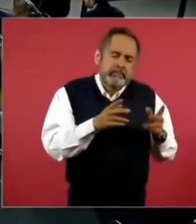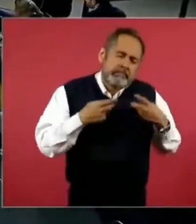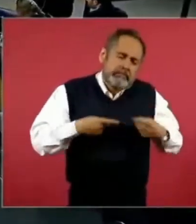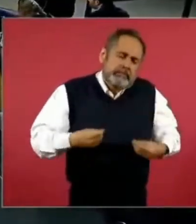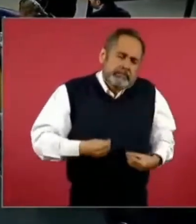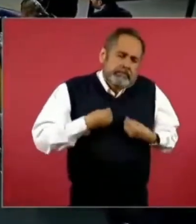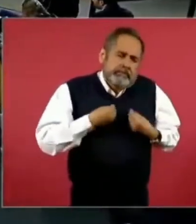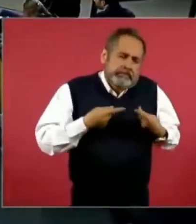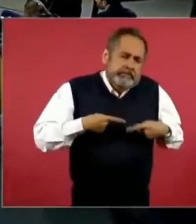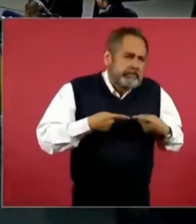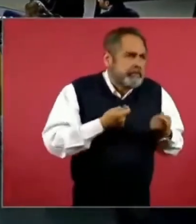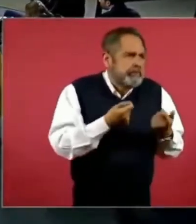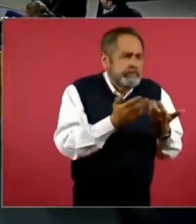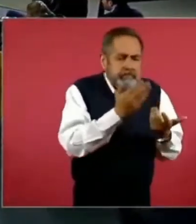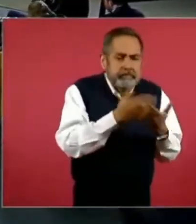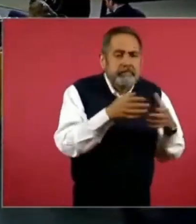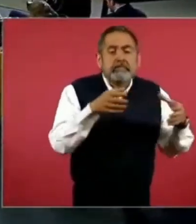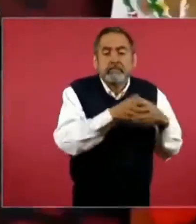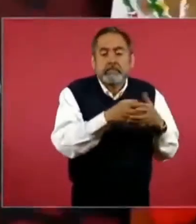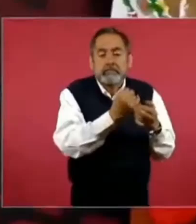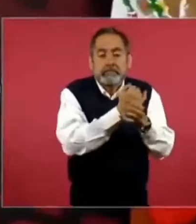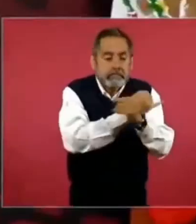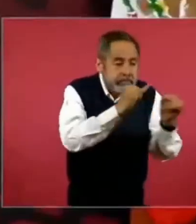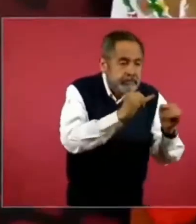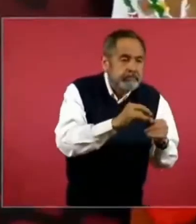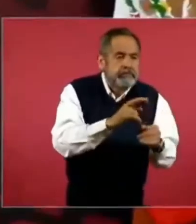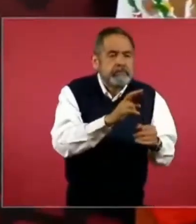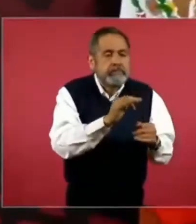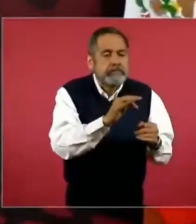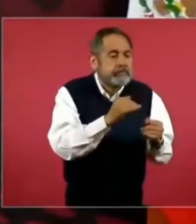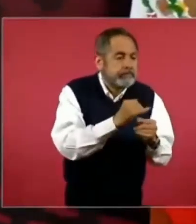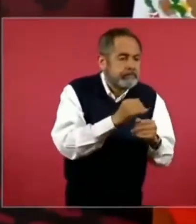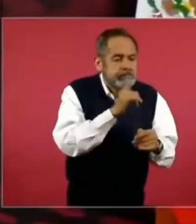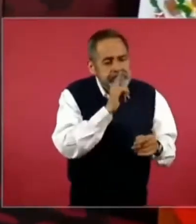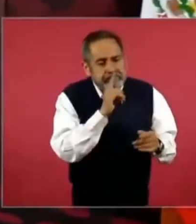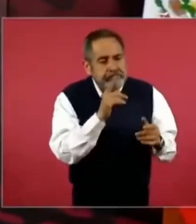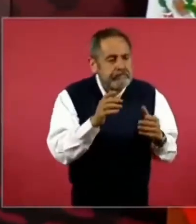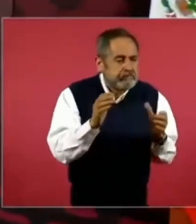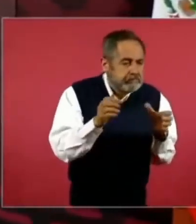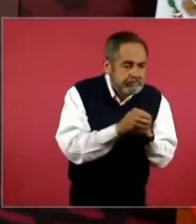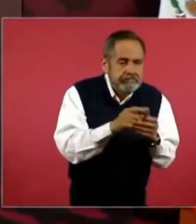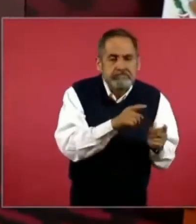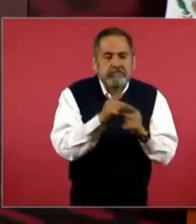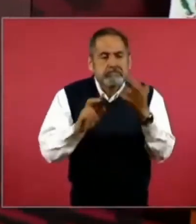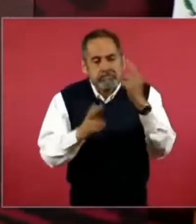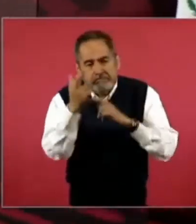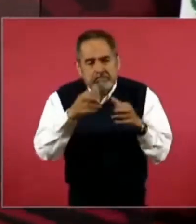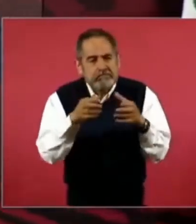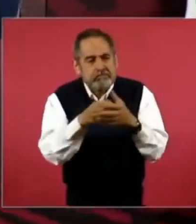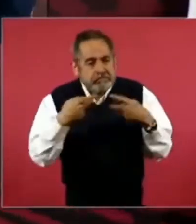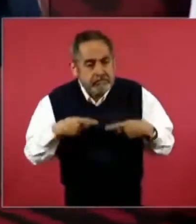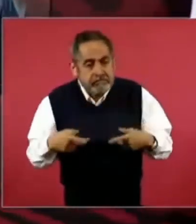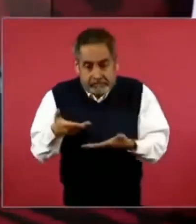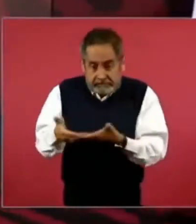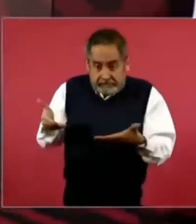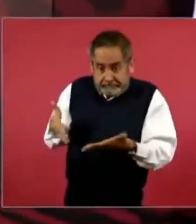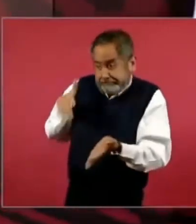la población, en la independencia, en la reforma, en la misma revolución. Ahora son